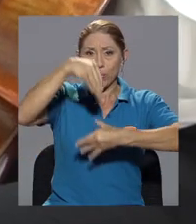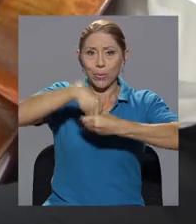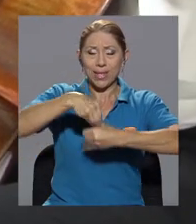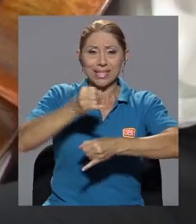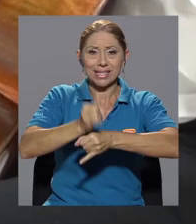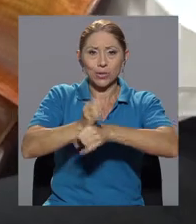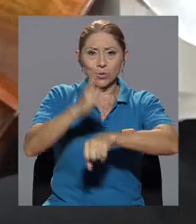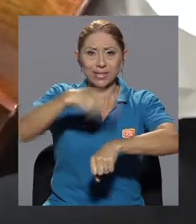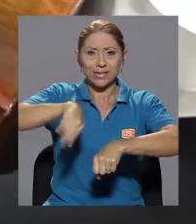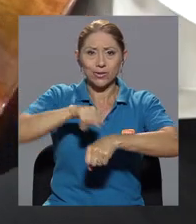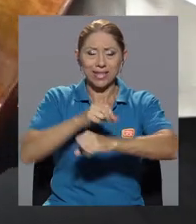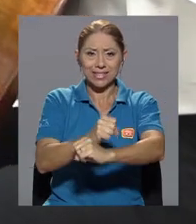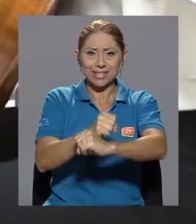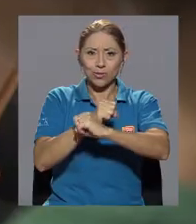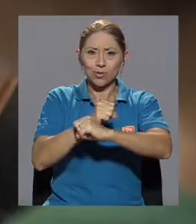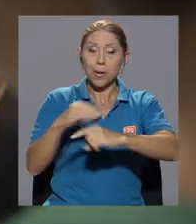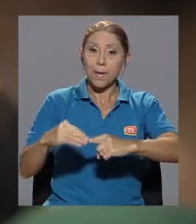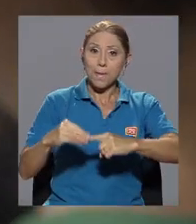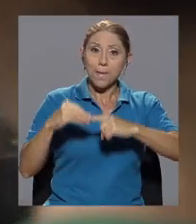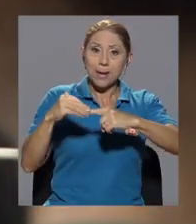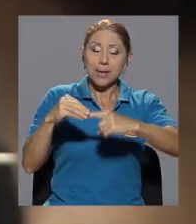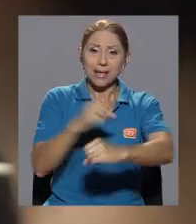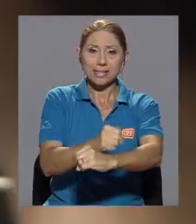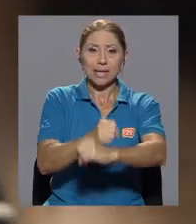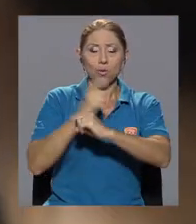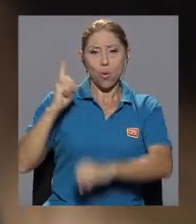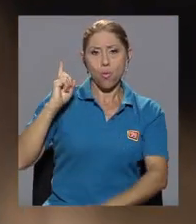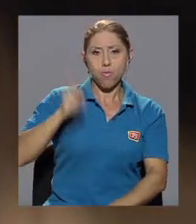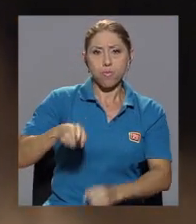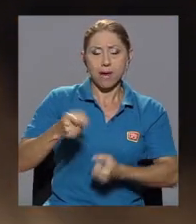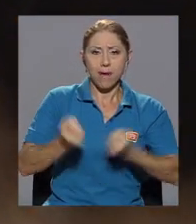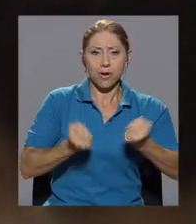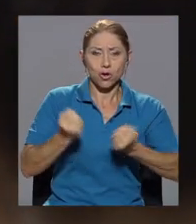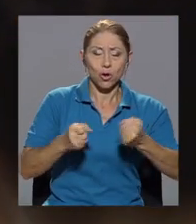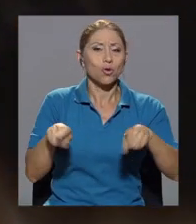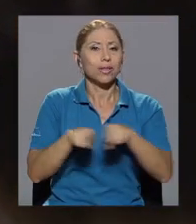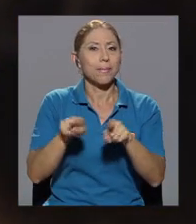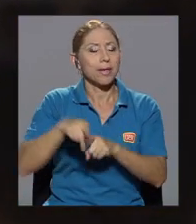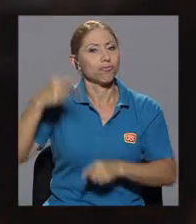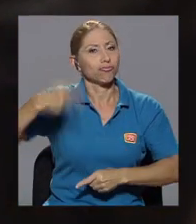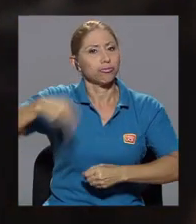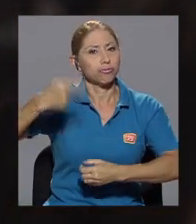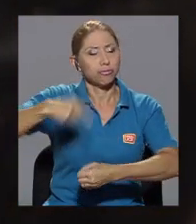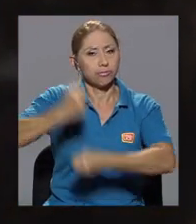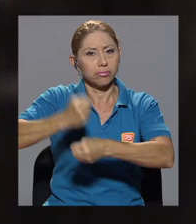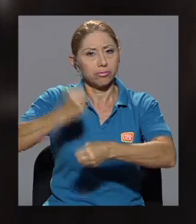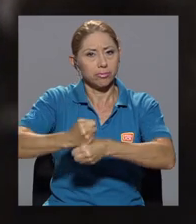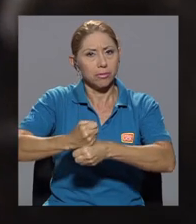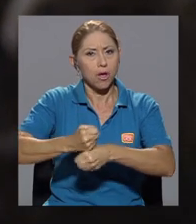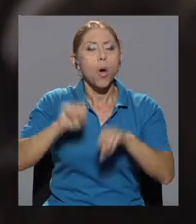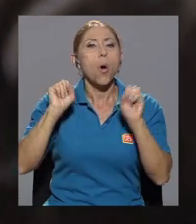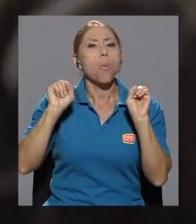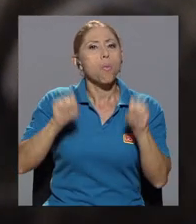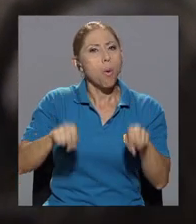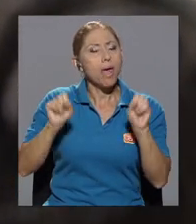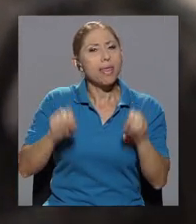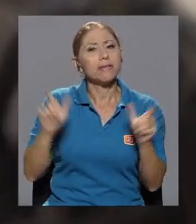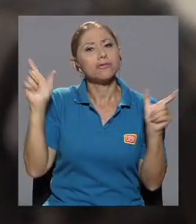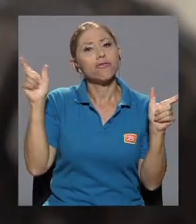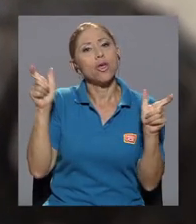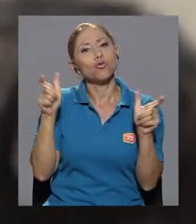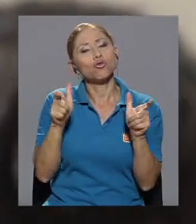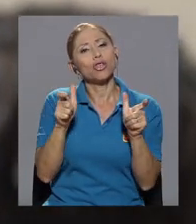Seguros, principalmente del Seguro Obligatorio de Automóviles y de Riesgos del Trabajo, podrán reducir sus días